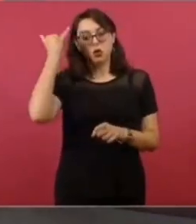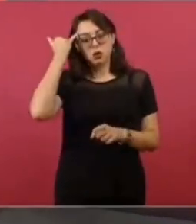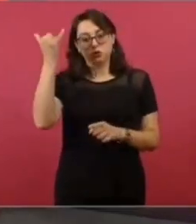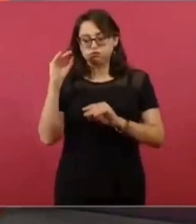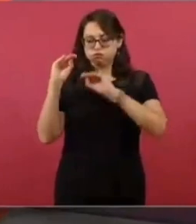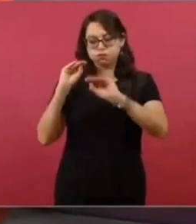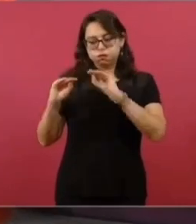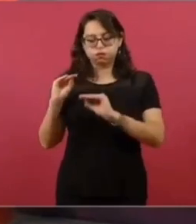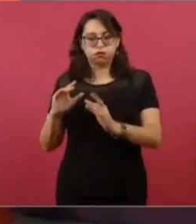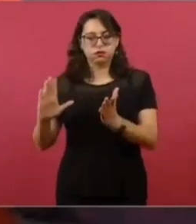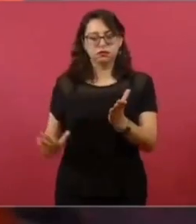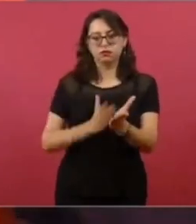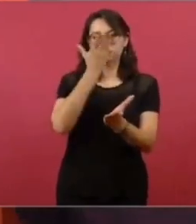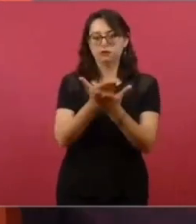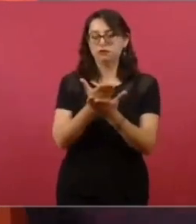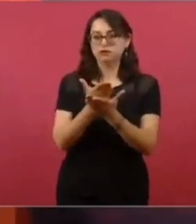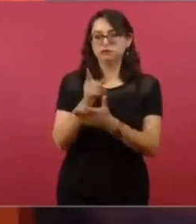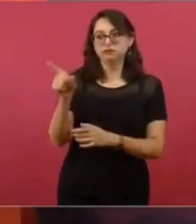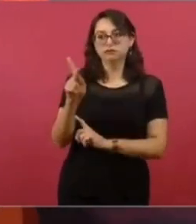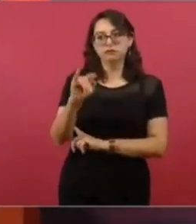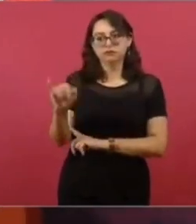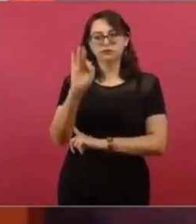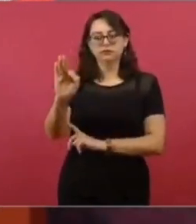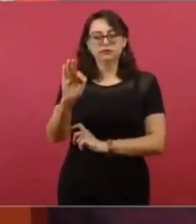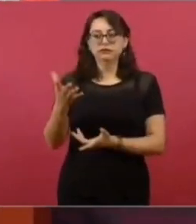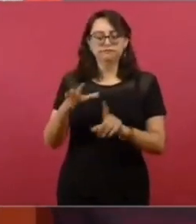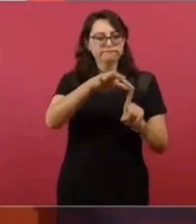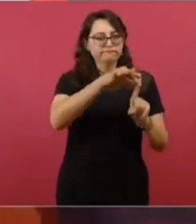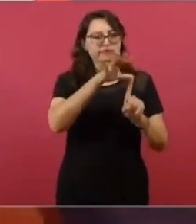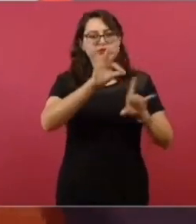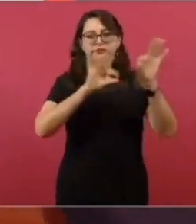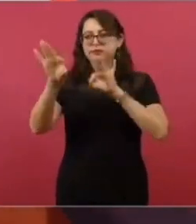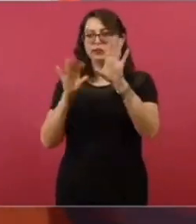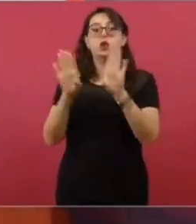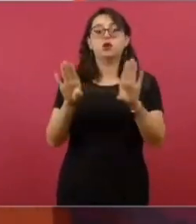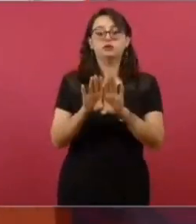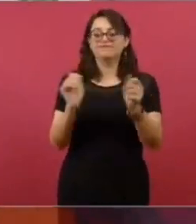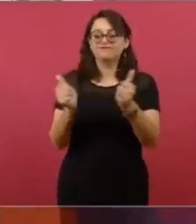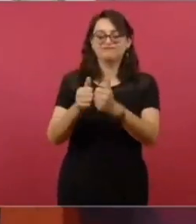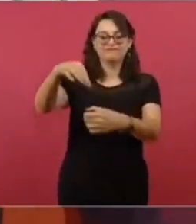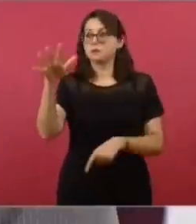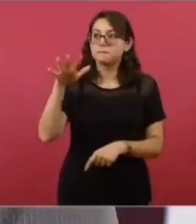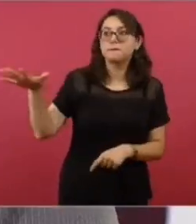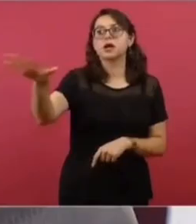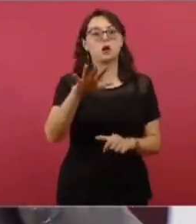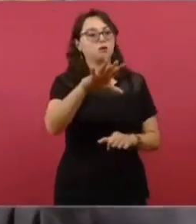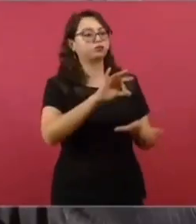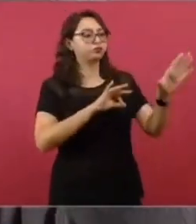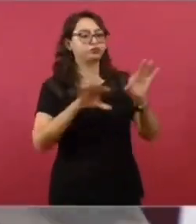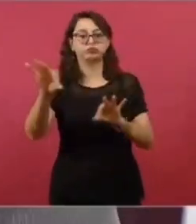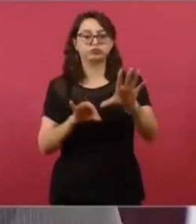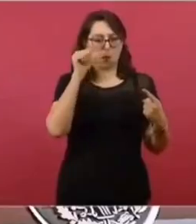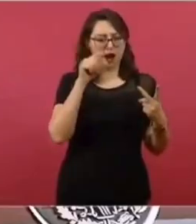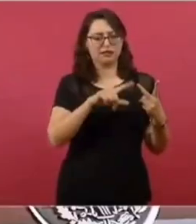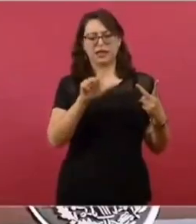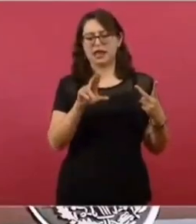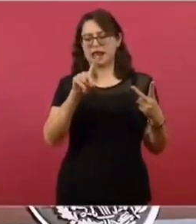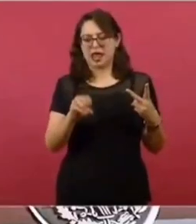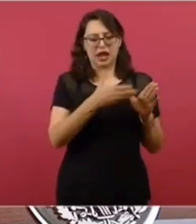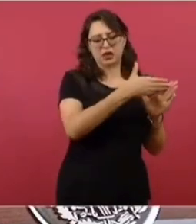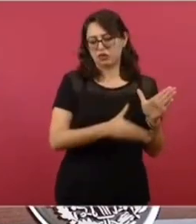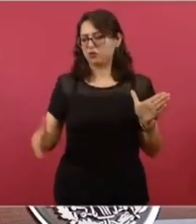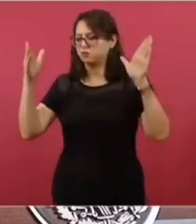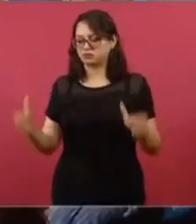reforma constitucional para elegir a jueces, a magistrados y a ministros. Que el pueblo los elija, como era antes, durante la